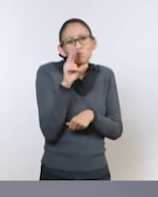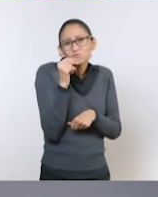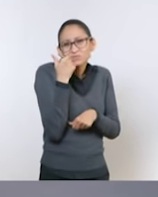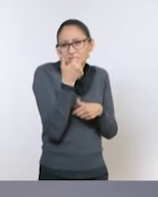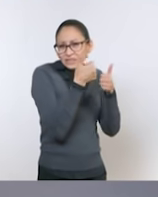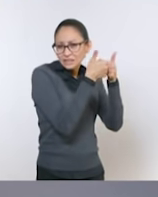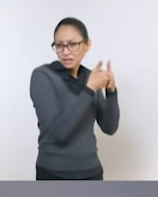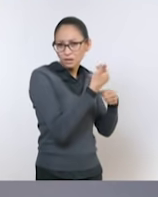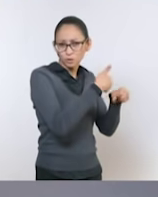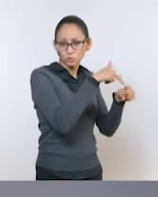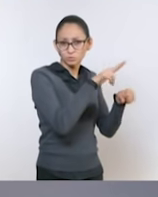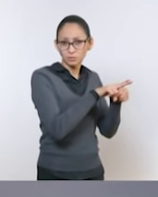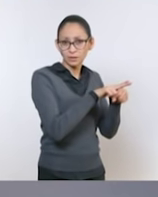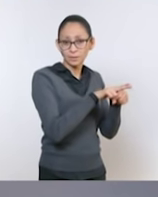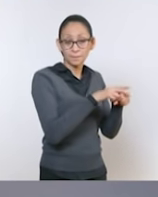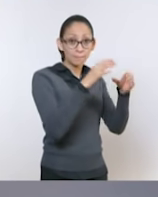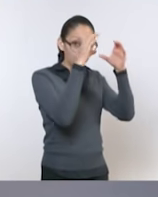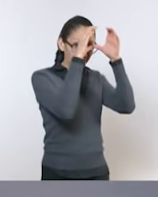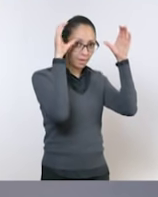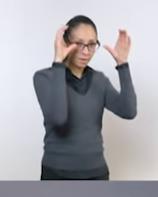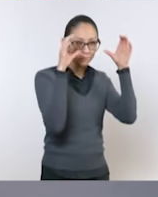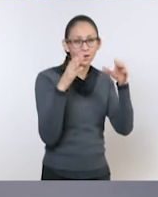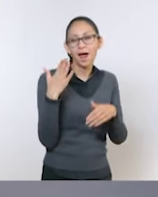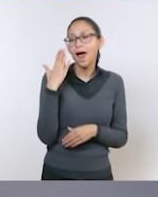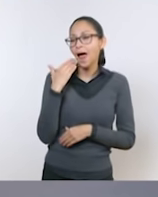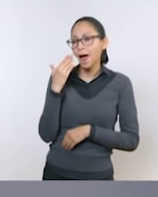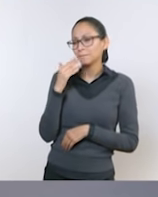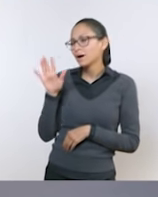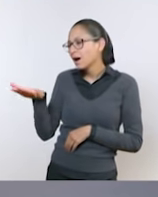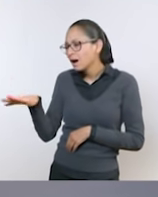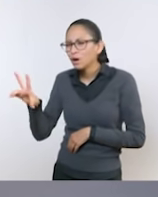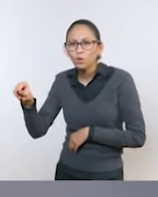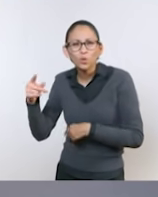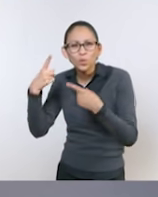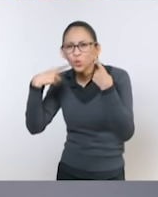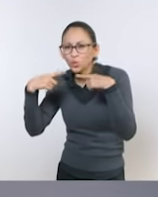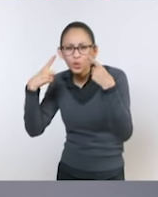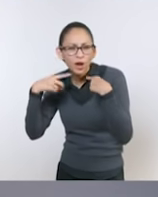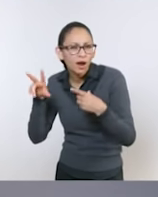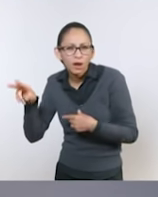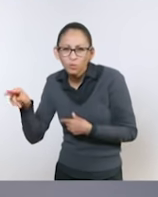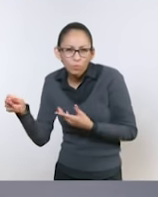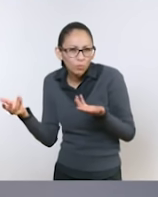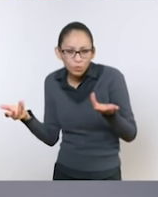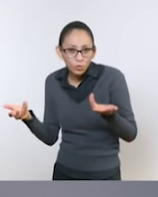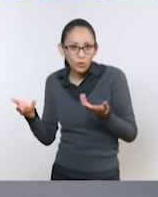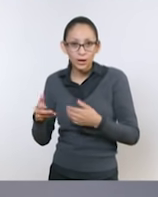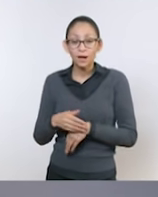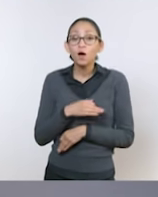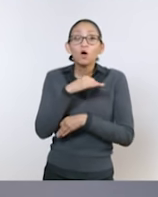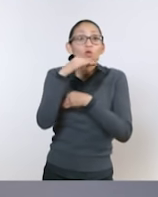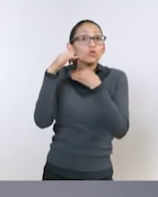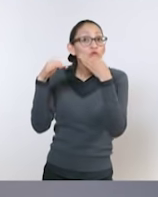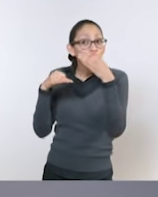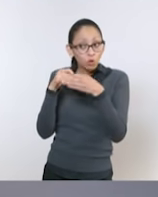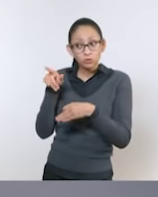muchas horas porque no quería estar ahí. Y una enfermera muy simpática le dijo, no llores, Daniel.